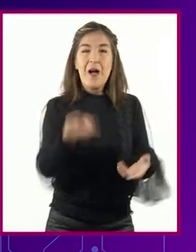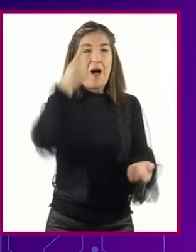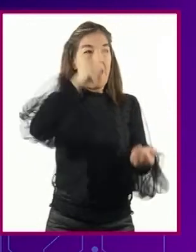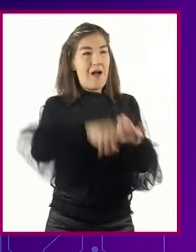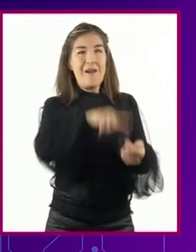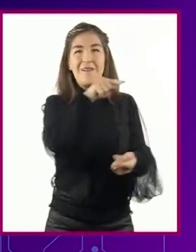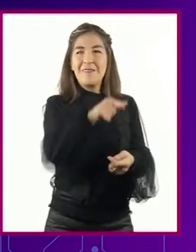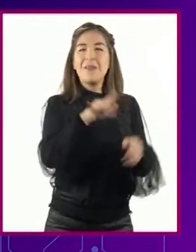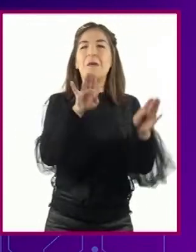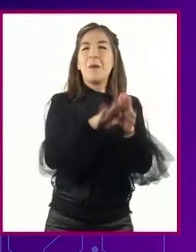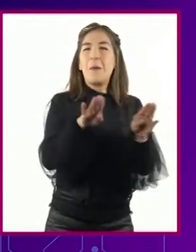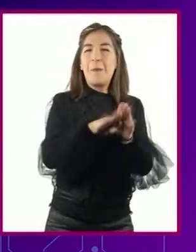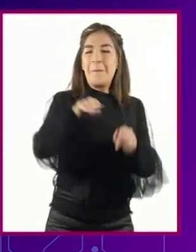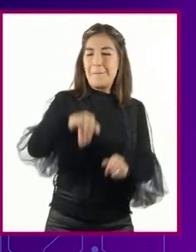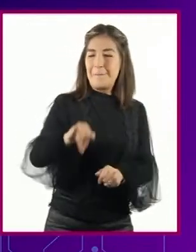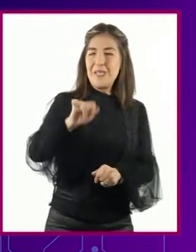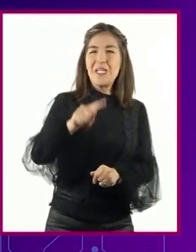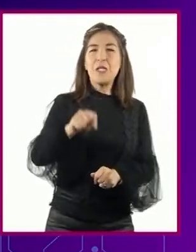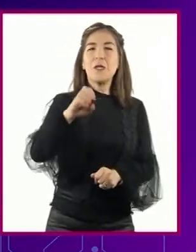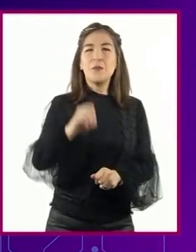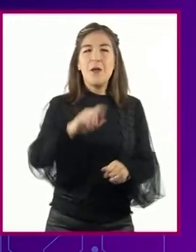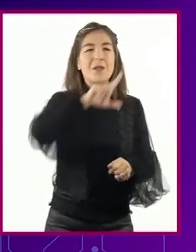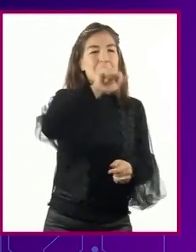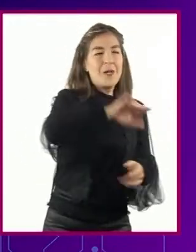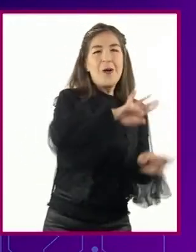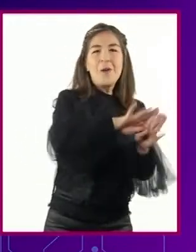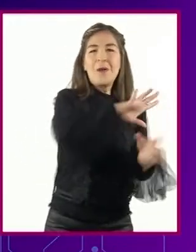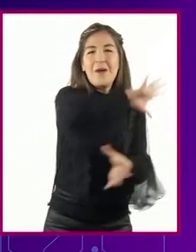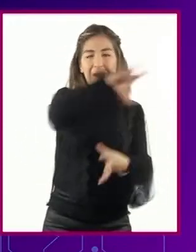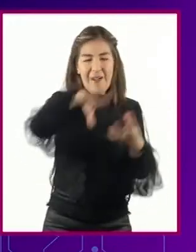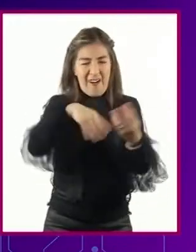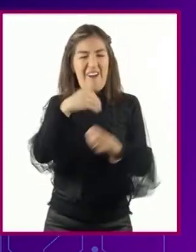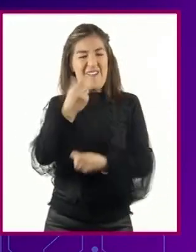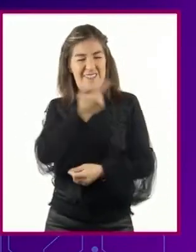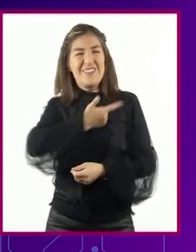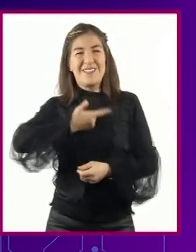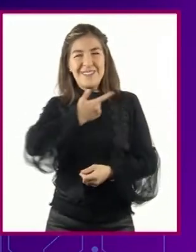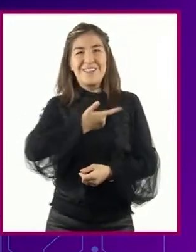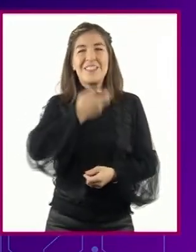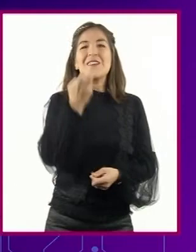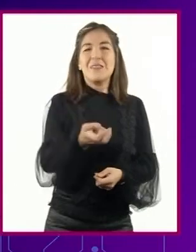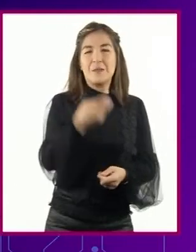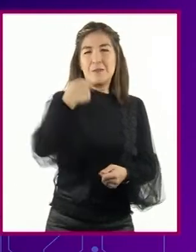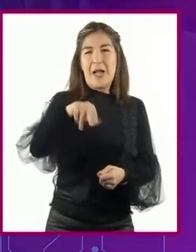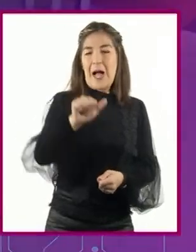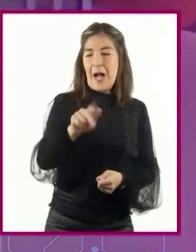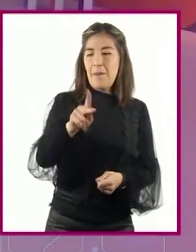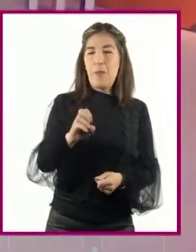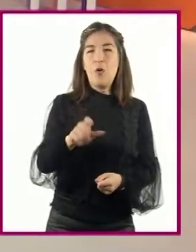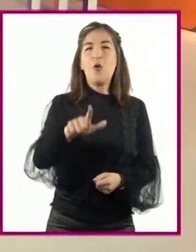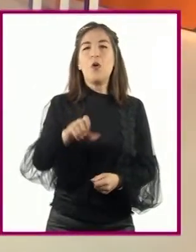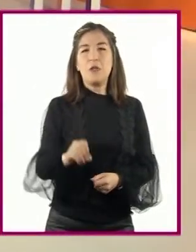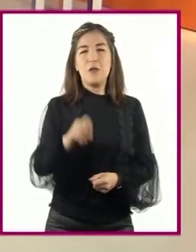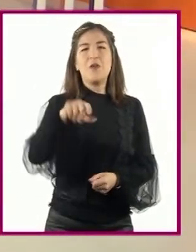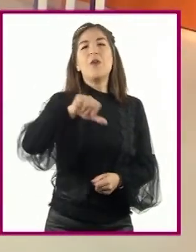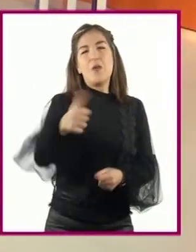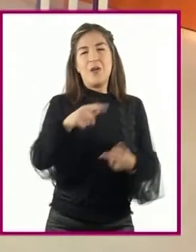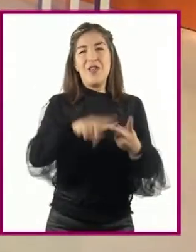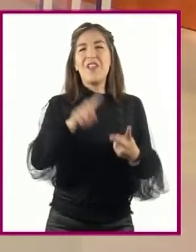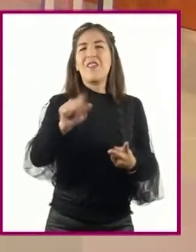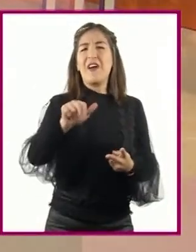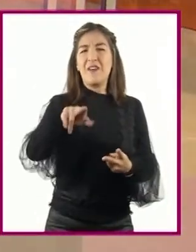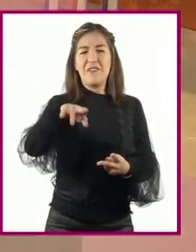mitos y se los apropiaba. Un ejemplo interesante es el mito de Apolo y Dafne. ¿Sabes lo que es